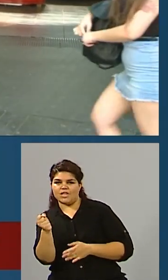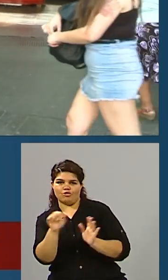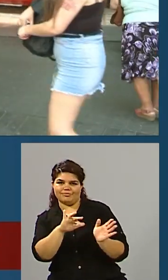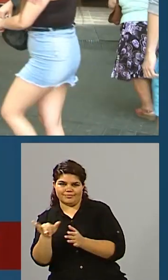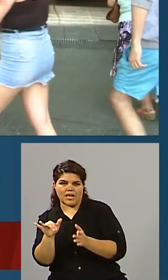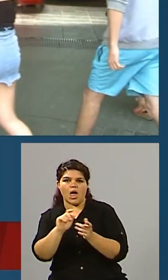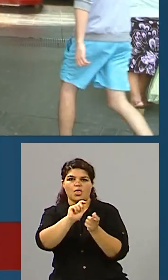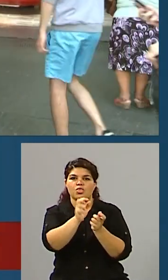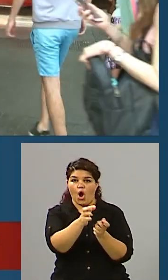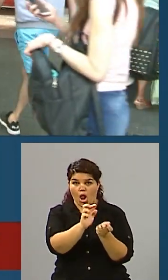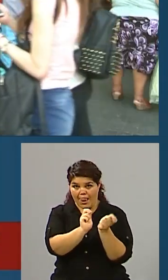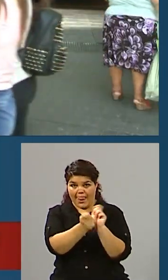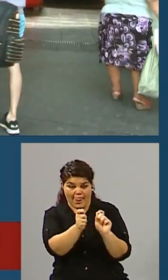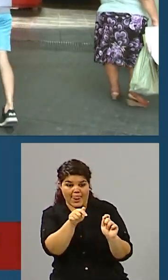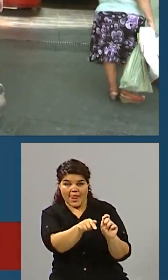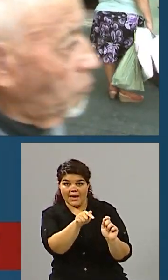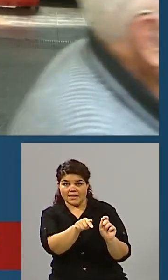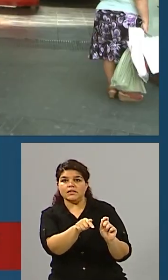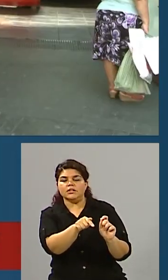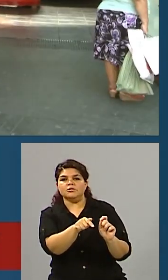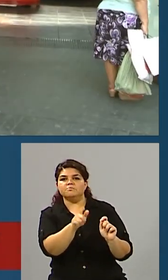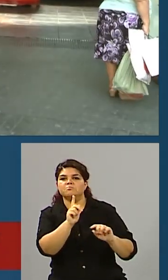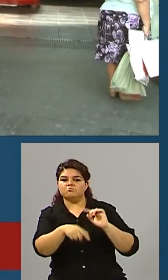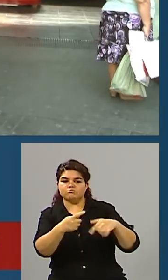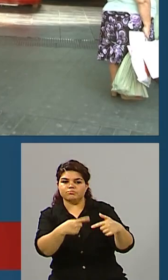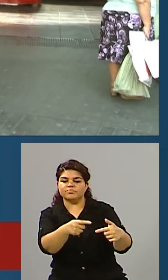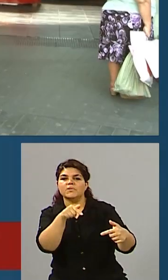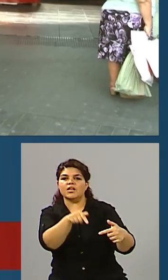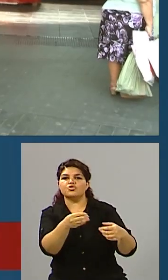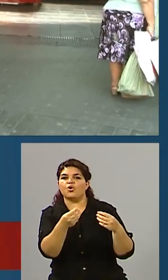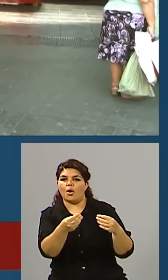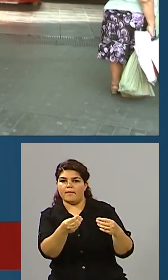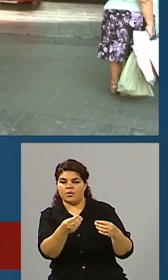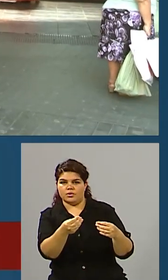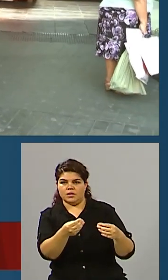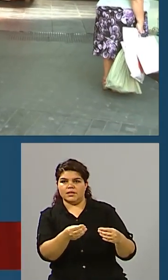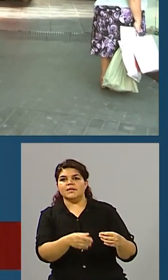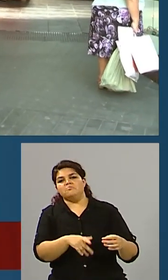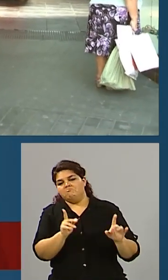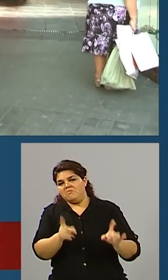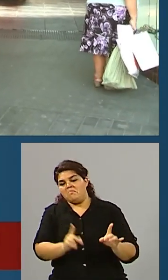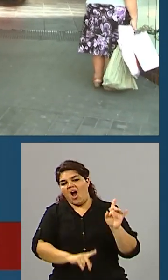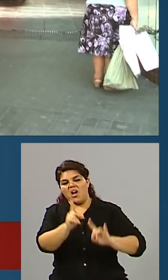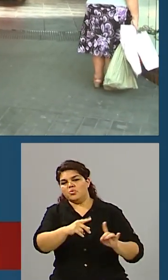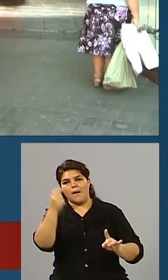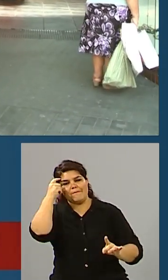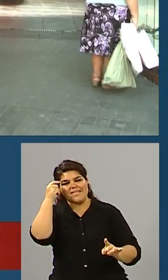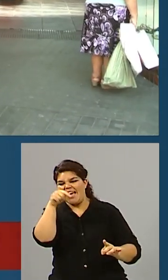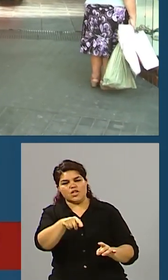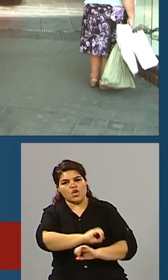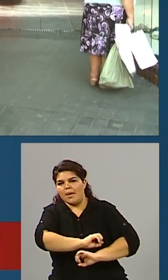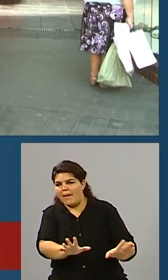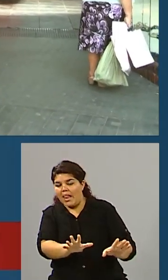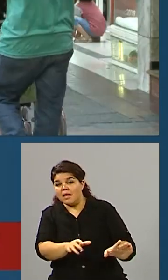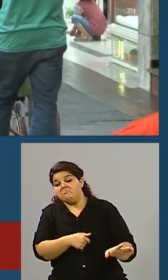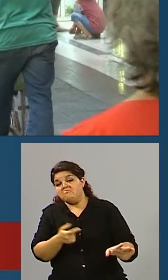Milei exitoso, para otros no es exitoso, pero para el señor presidente electo Milei la convertibilidad es un modelo